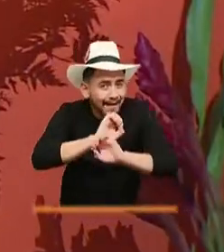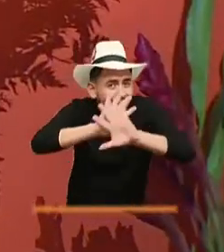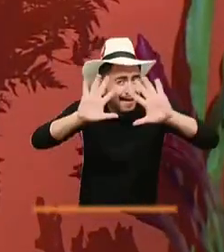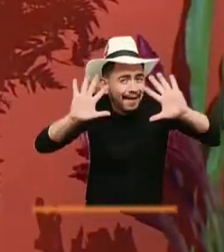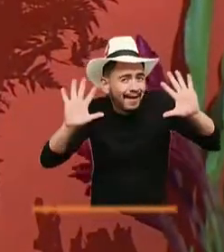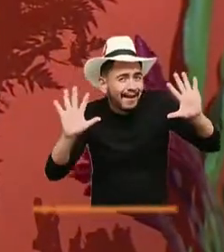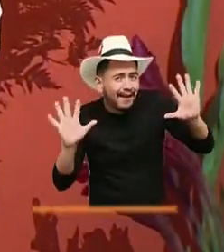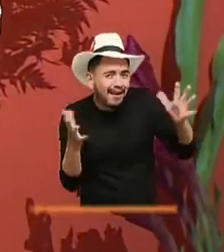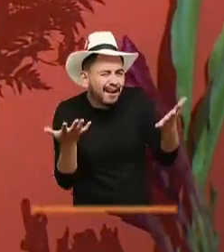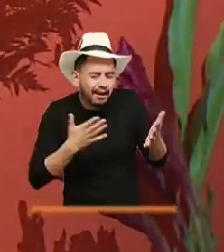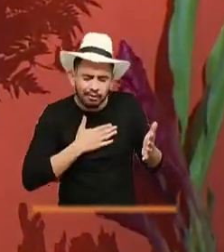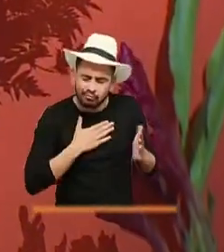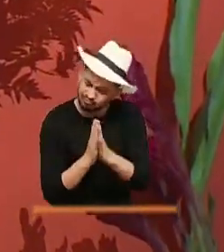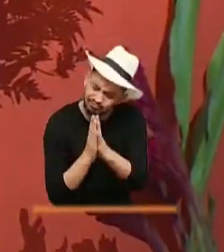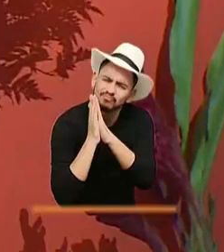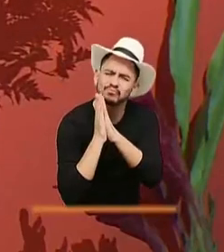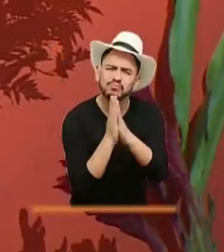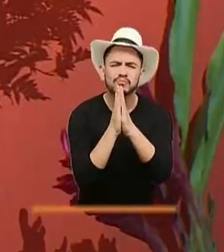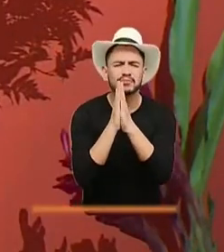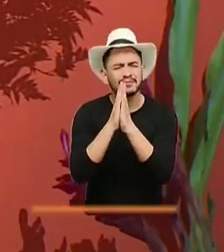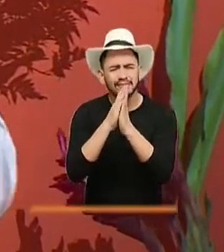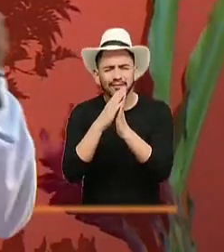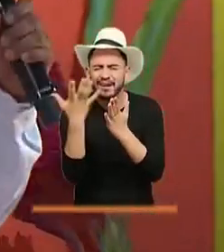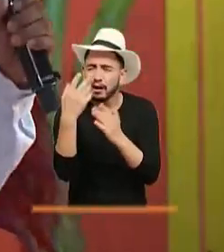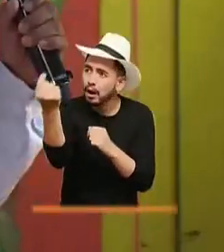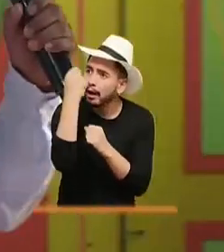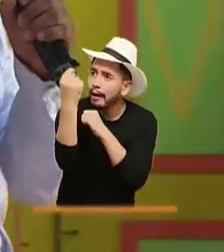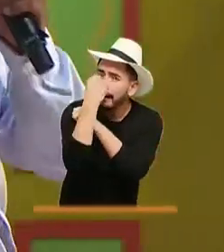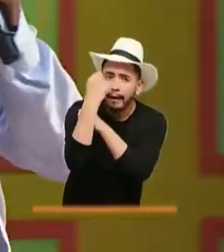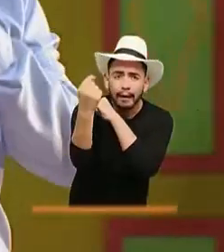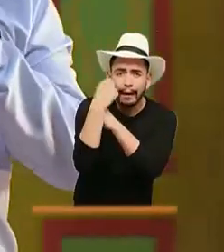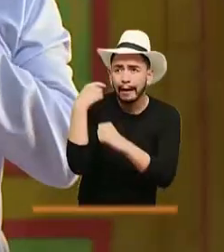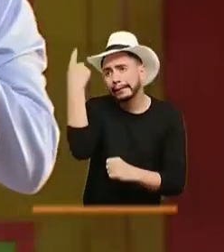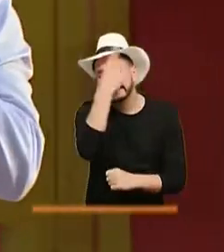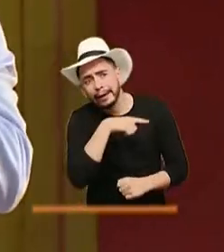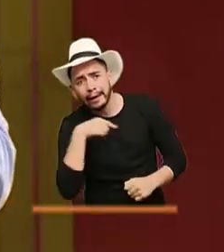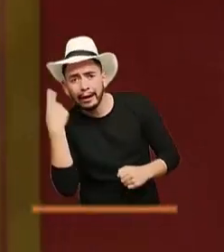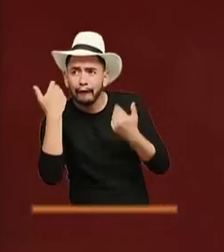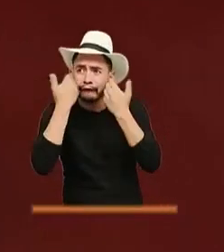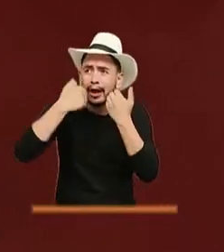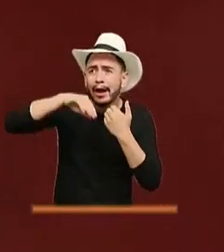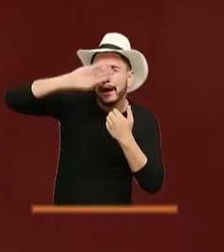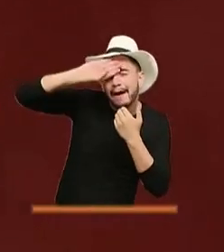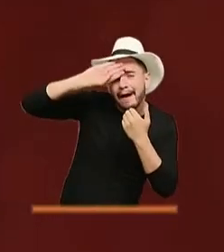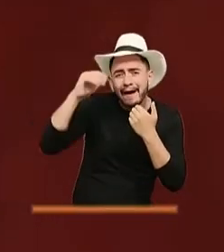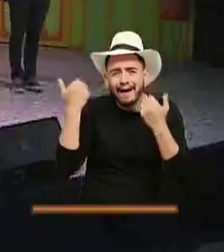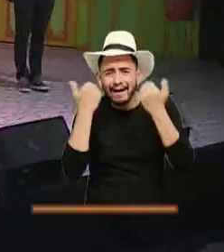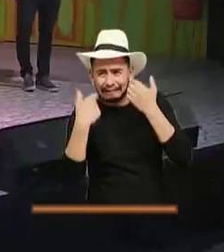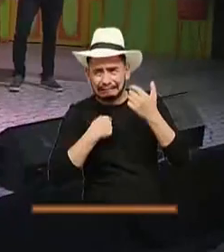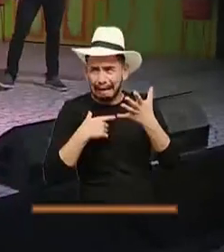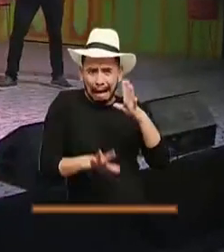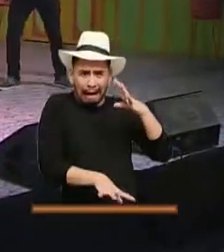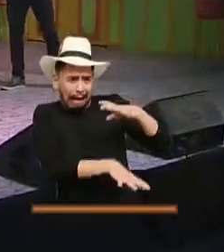quiero pedir. Vos tenés cara de fiebre, mejor me voy a